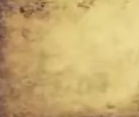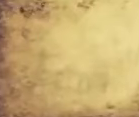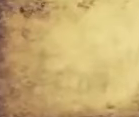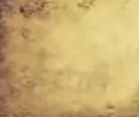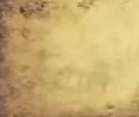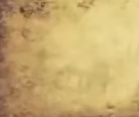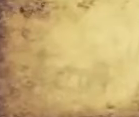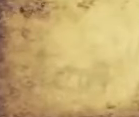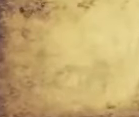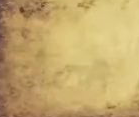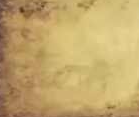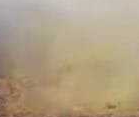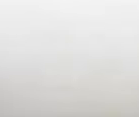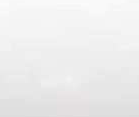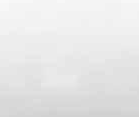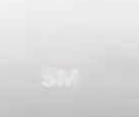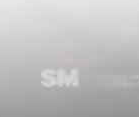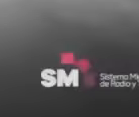Mirada a la historia.